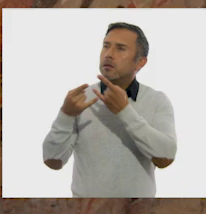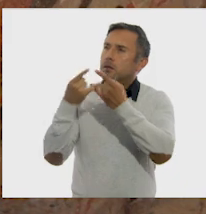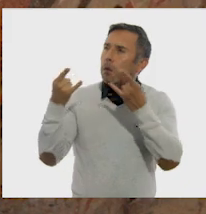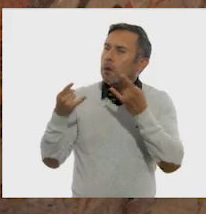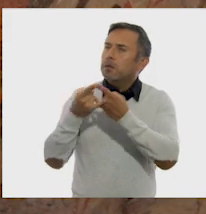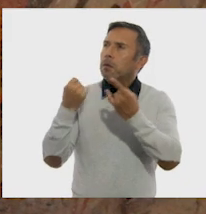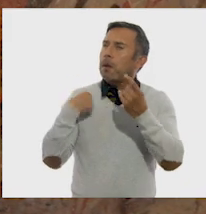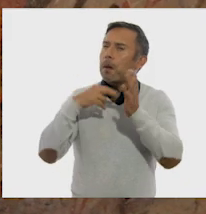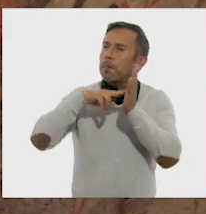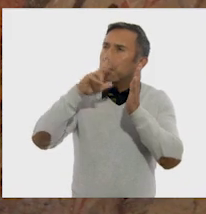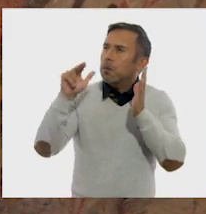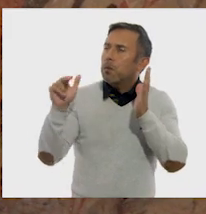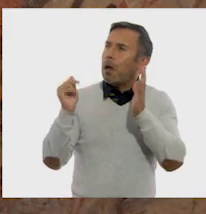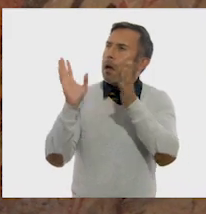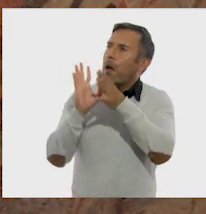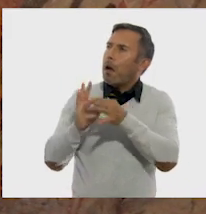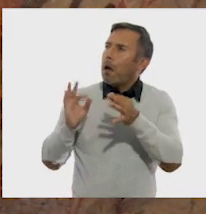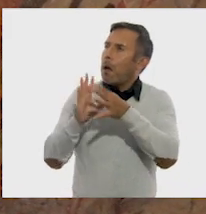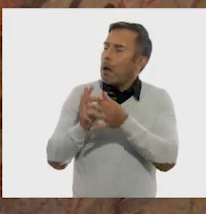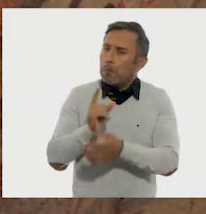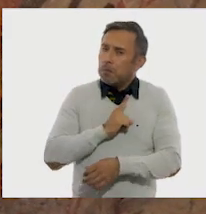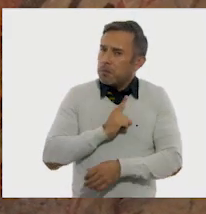así.